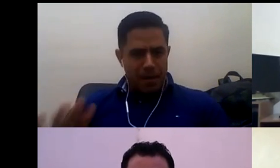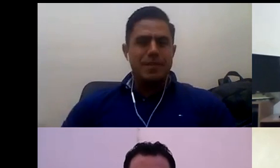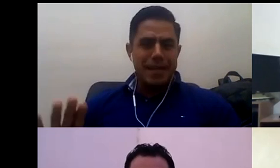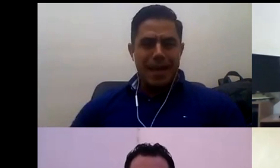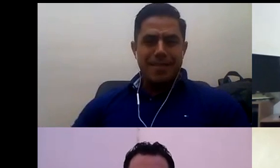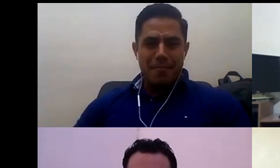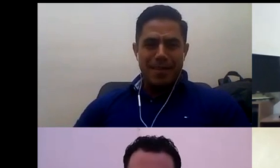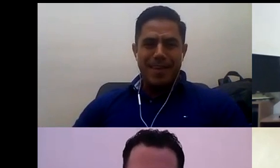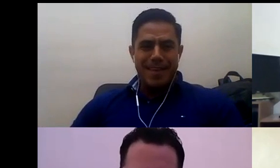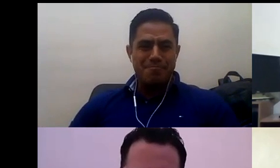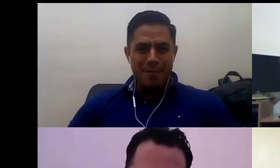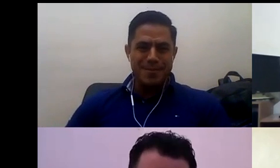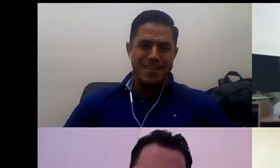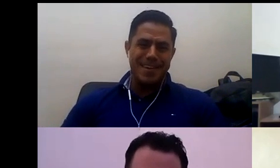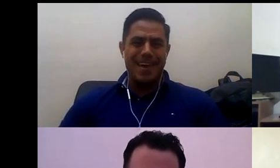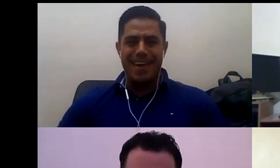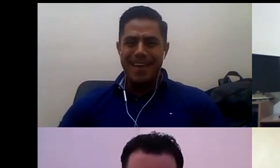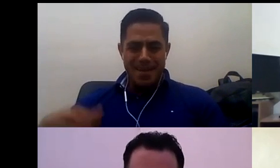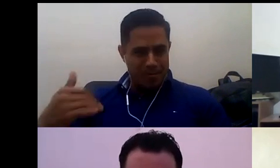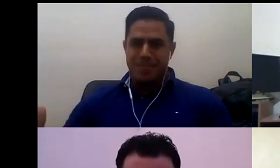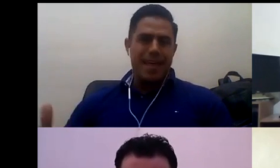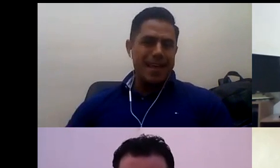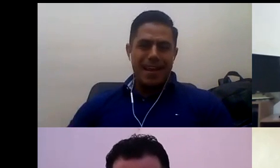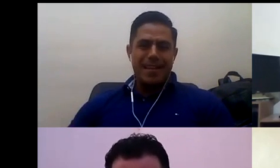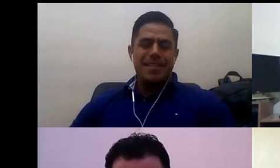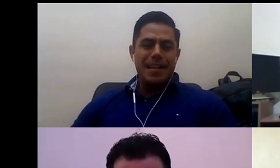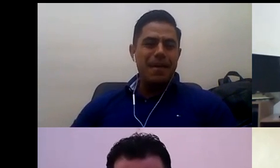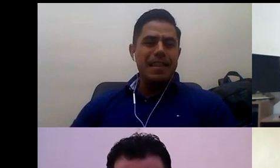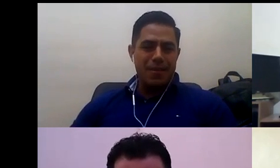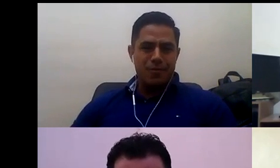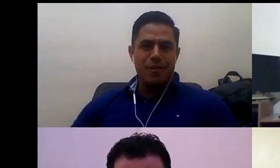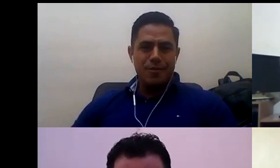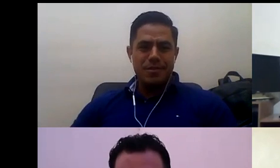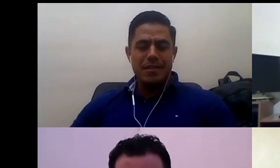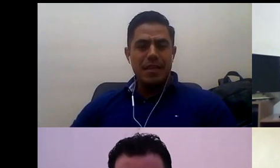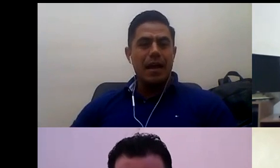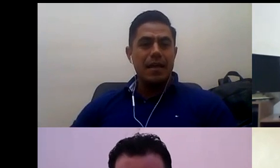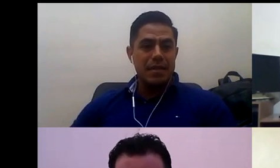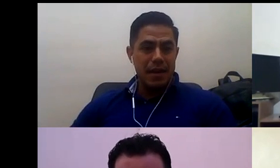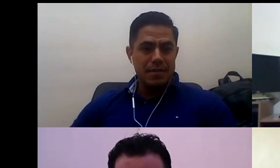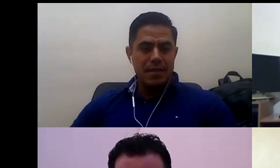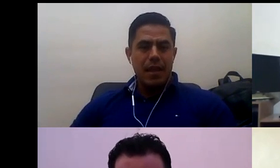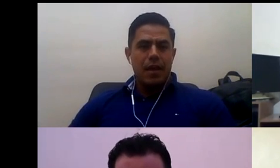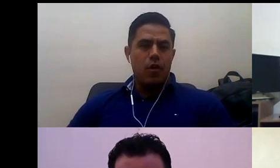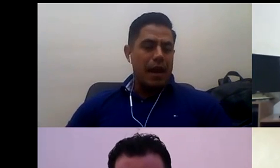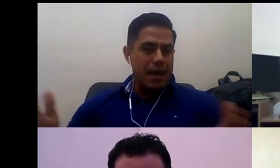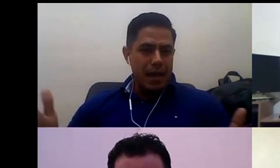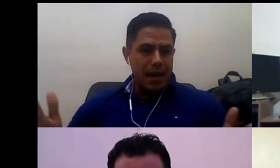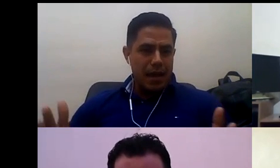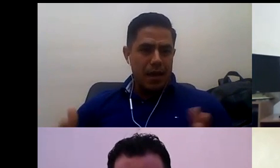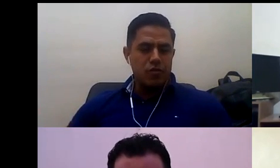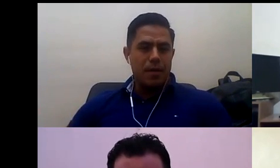les vamos a decir que ya Tepa tiene PIMUS y que pues está del nivel de ellos, ¿no? Entonces, agradecerles, ojalá